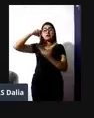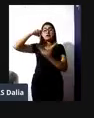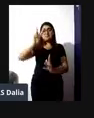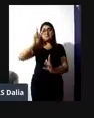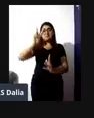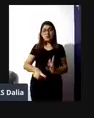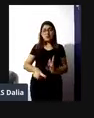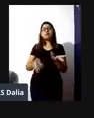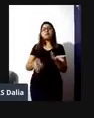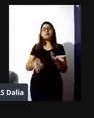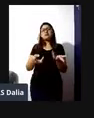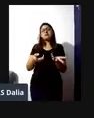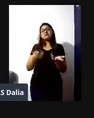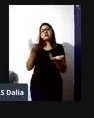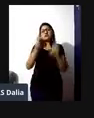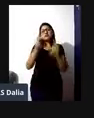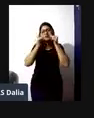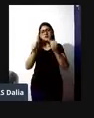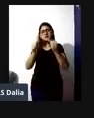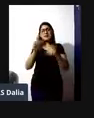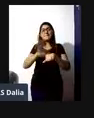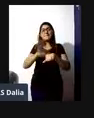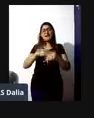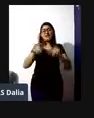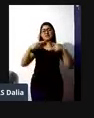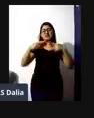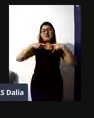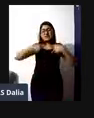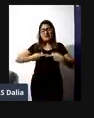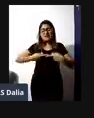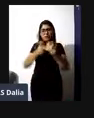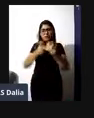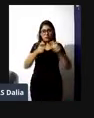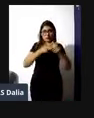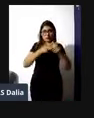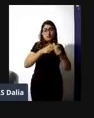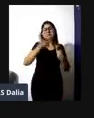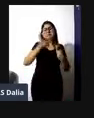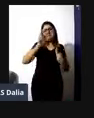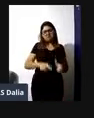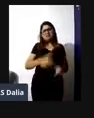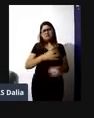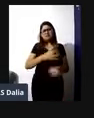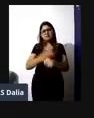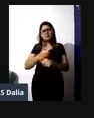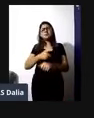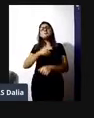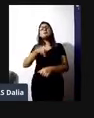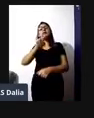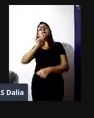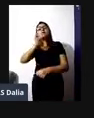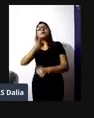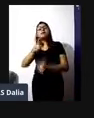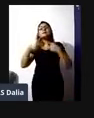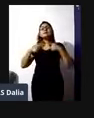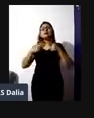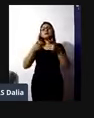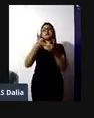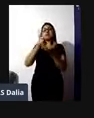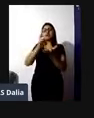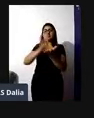con discapacidad. ¿Por qué? Porque tenemos una movilidad mucho más limitada, porque está muy comprometida nuestra